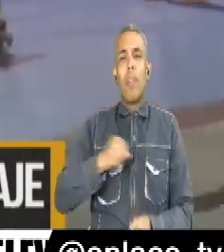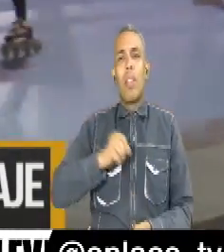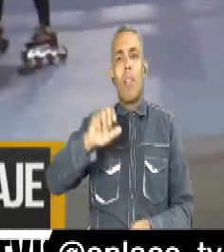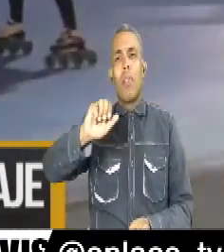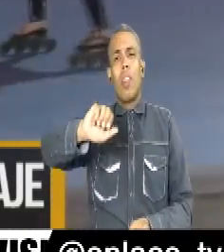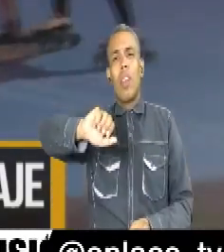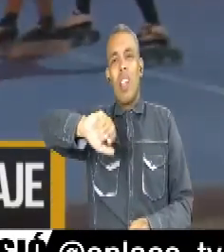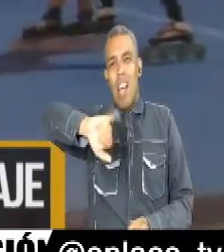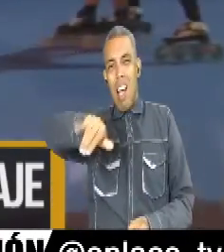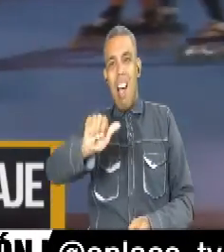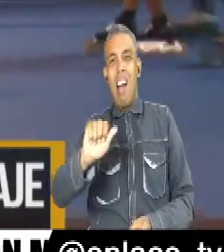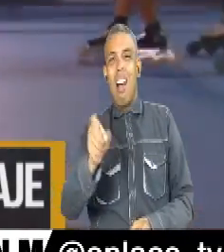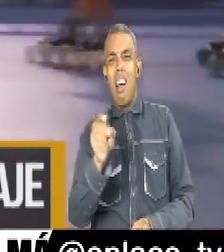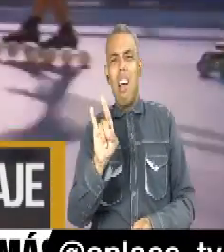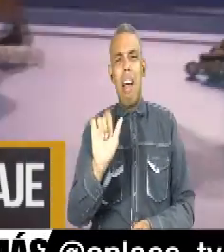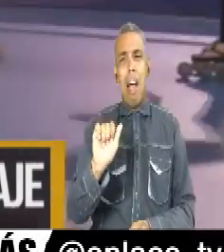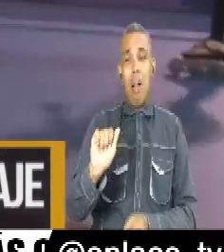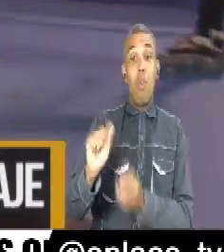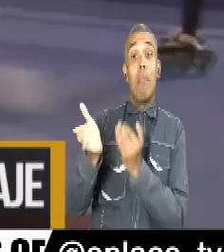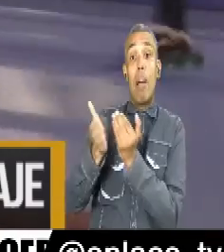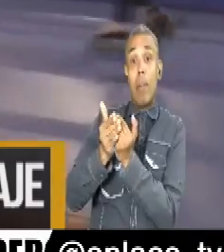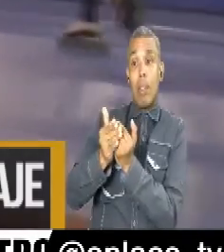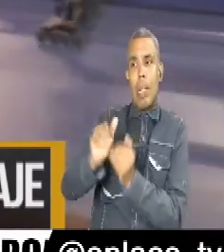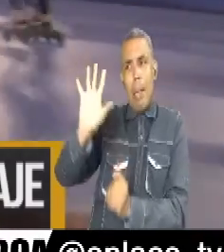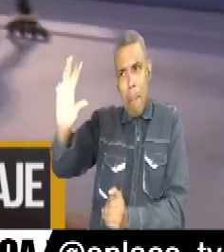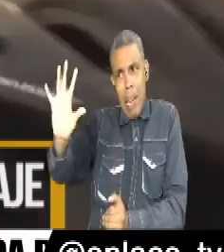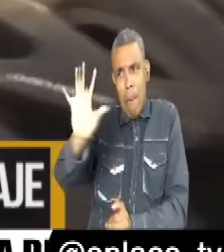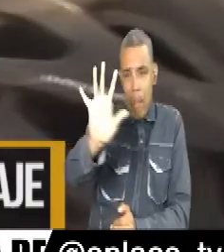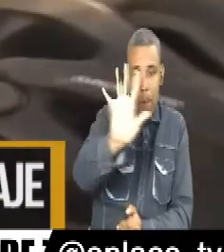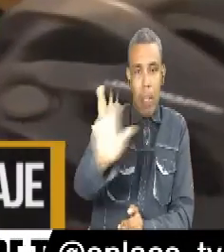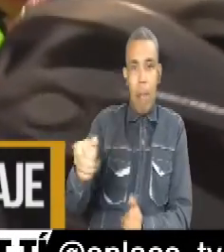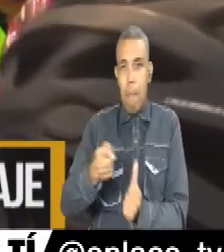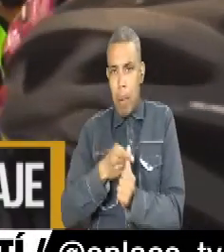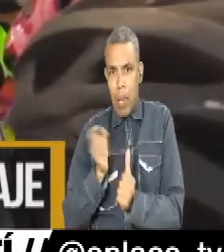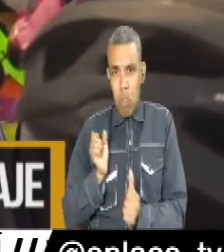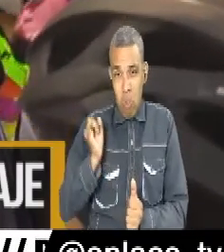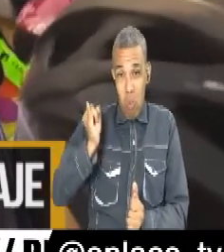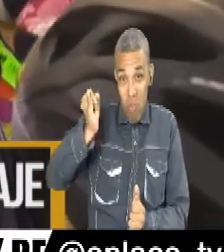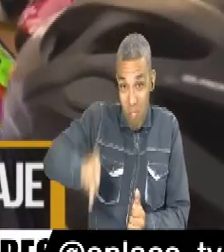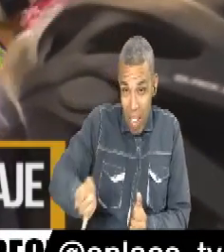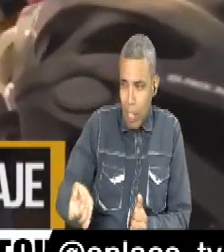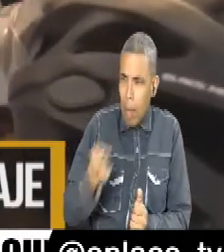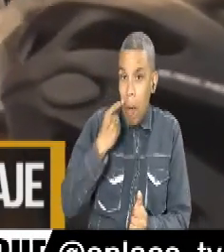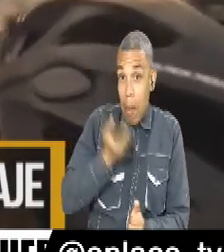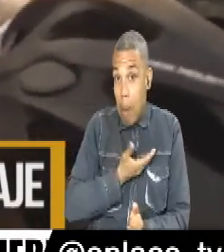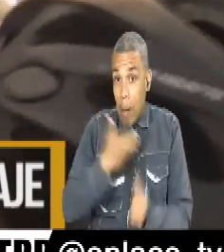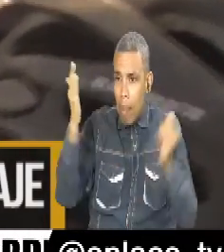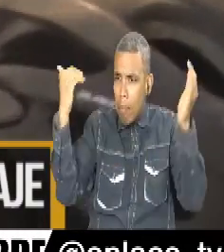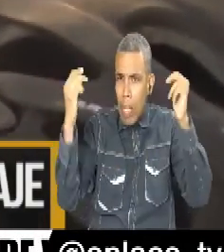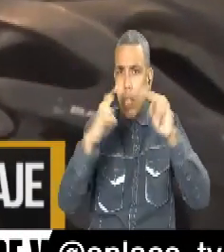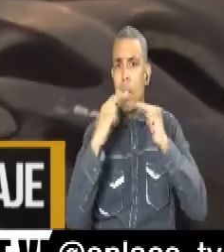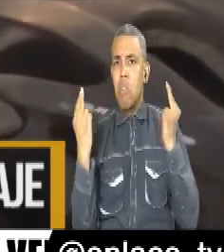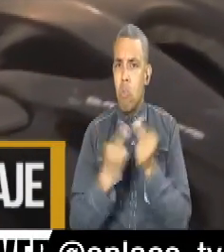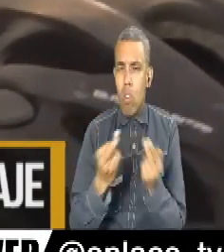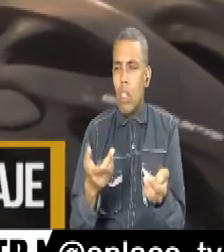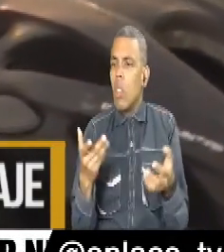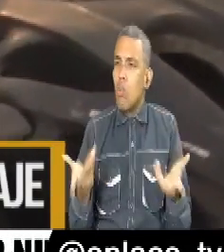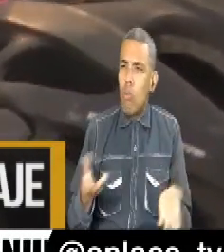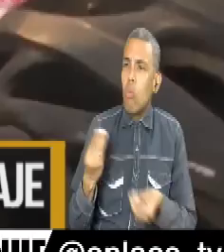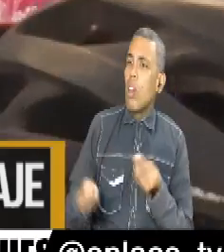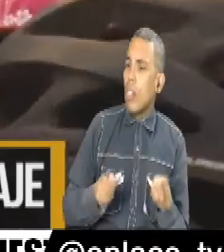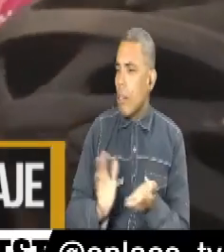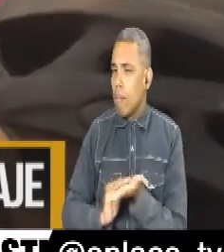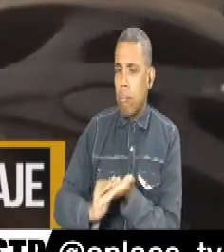no, solo hay que sentarse y concertar con la Junta Directiva del Club Infantas, concertar con los mismos padres que son los que nos colaboran mucho con estos